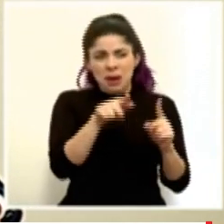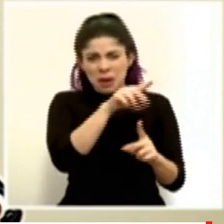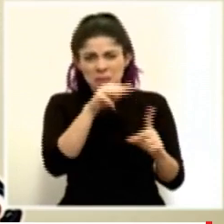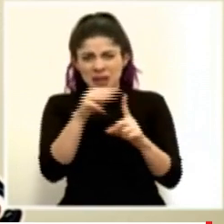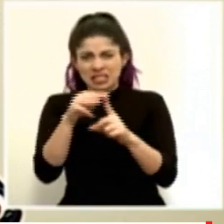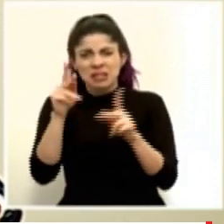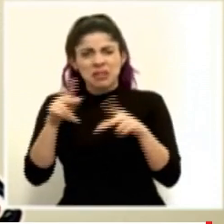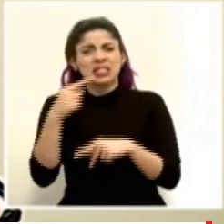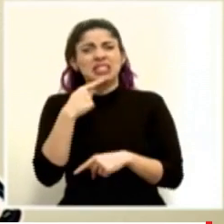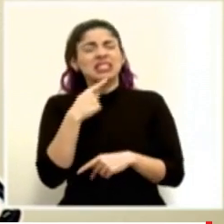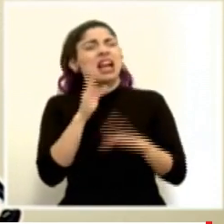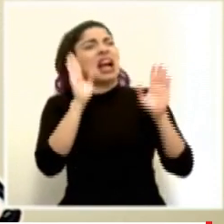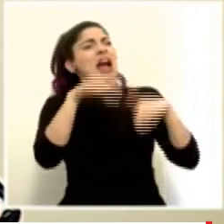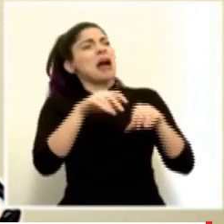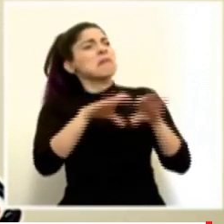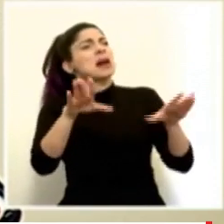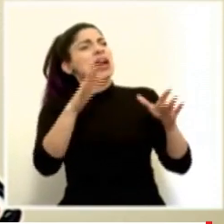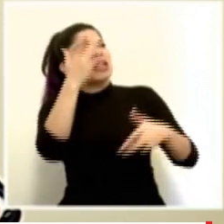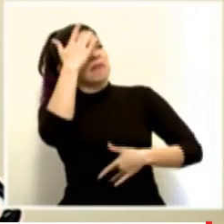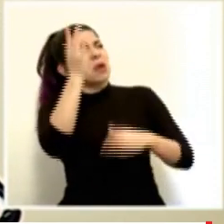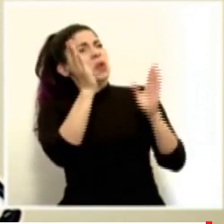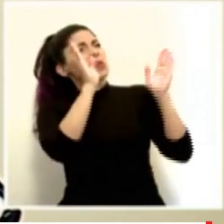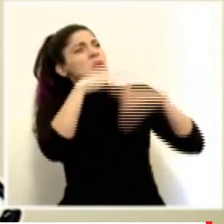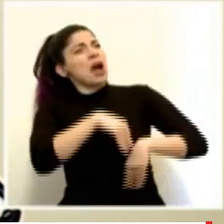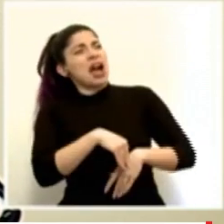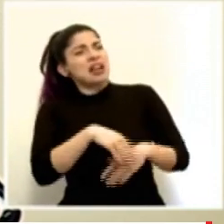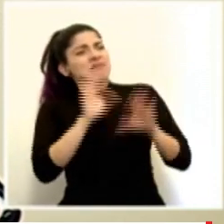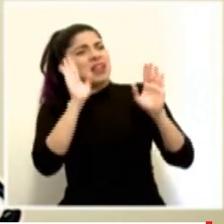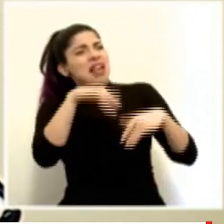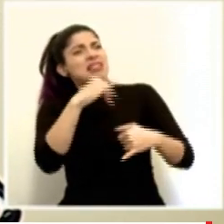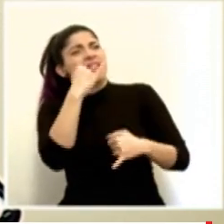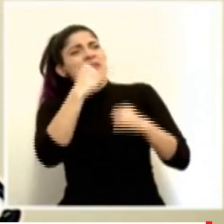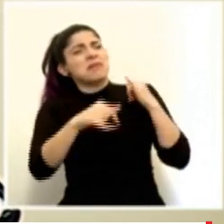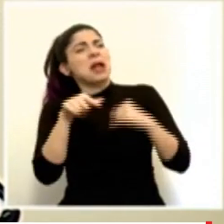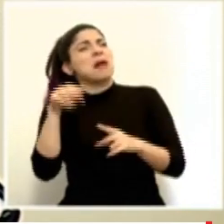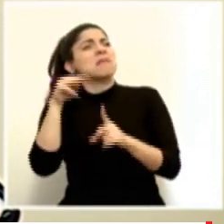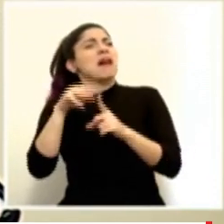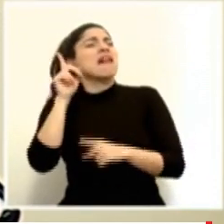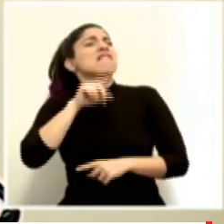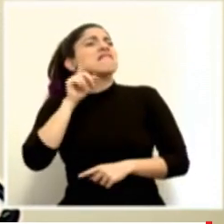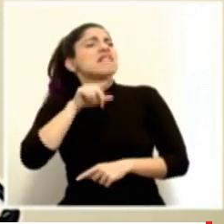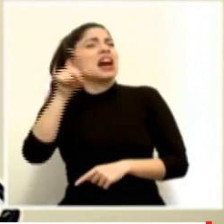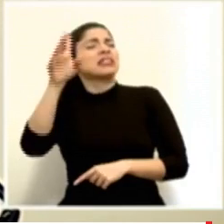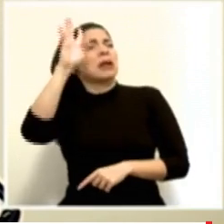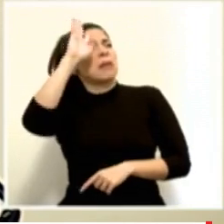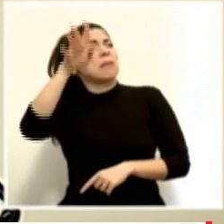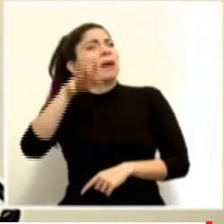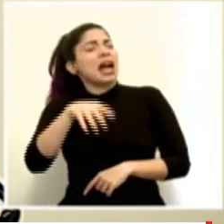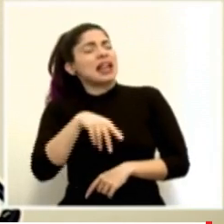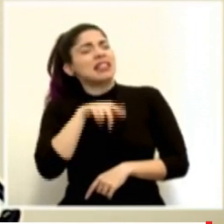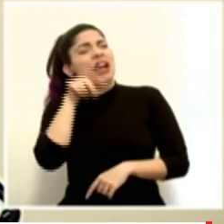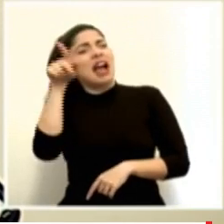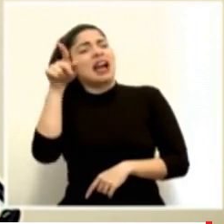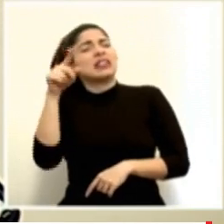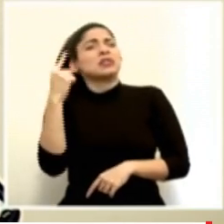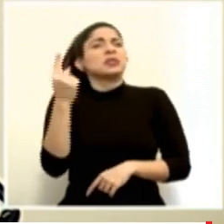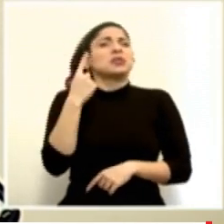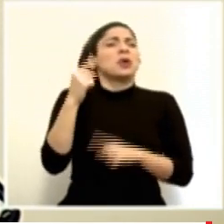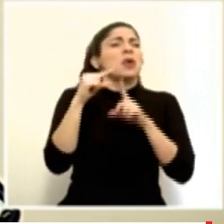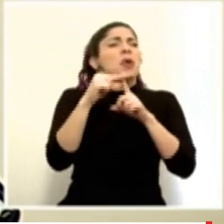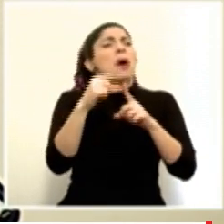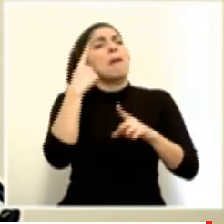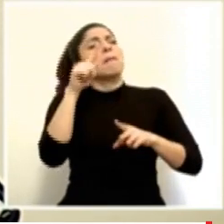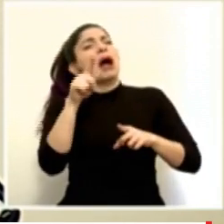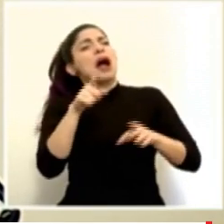que no hay pandemia, que ya la pandemia se acabó, que esto es una falacia, que es un asunto inventado, que es un asunto para